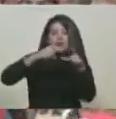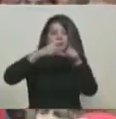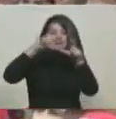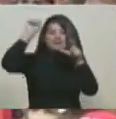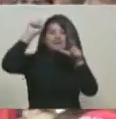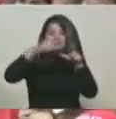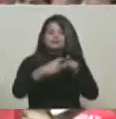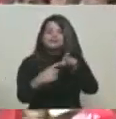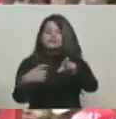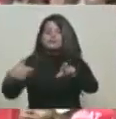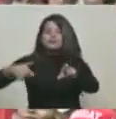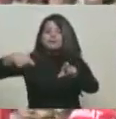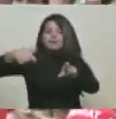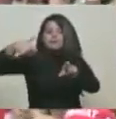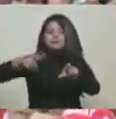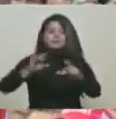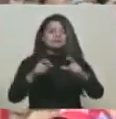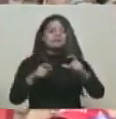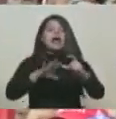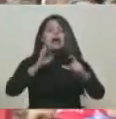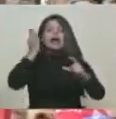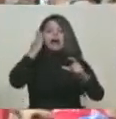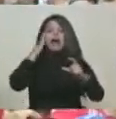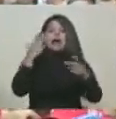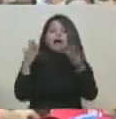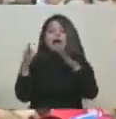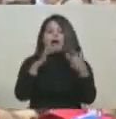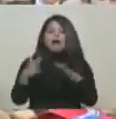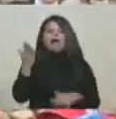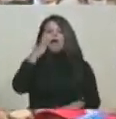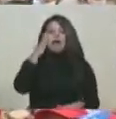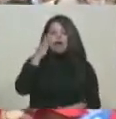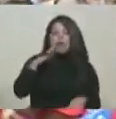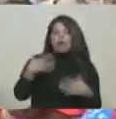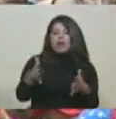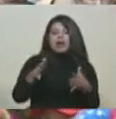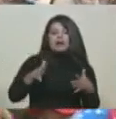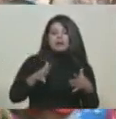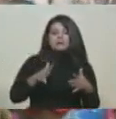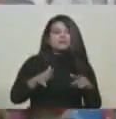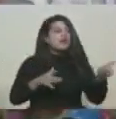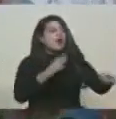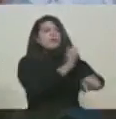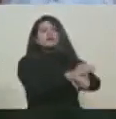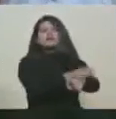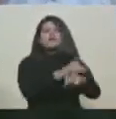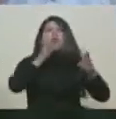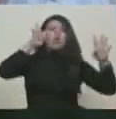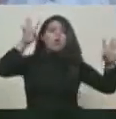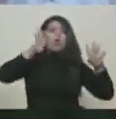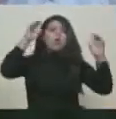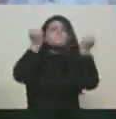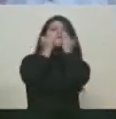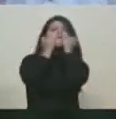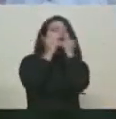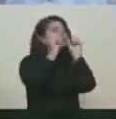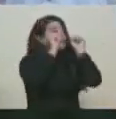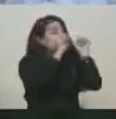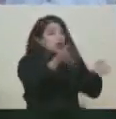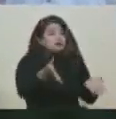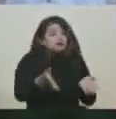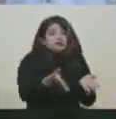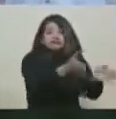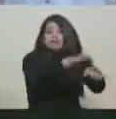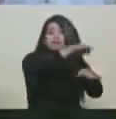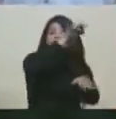tener más o menos la referencia por dónde vamos. La derecha va a chillar, que chille. Que chille,